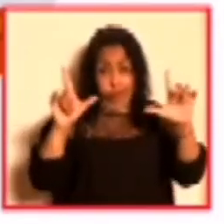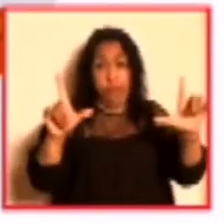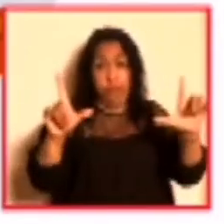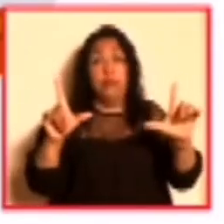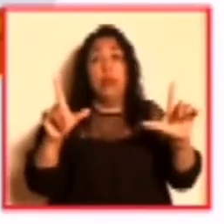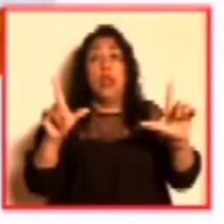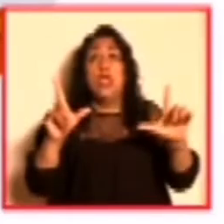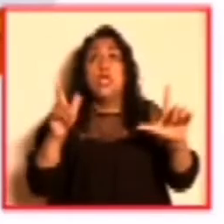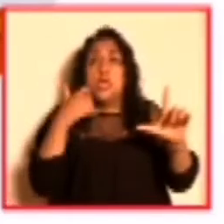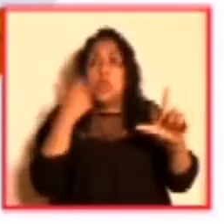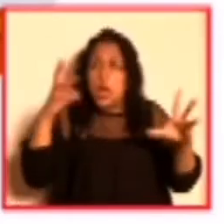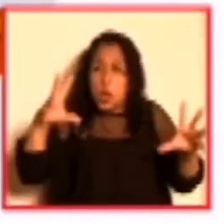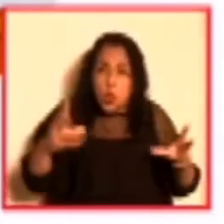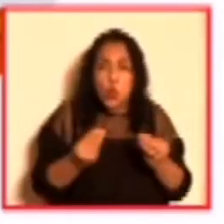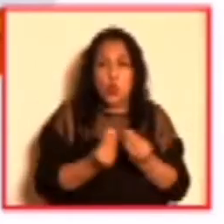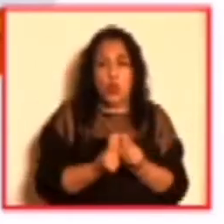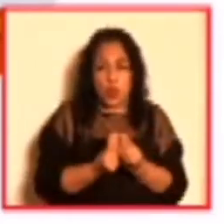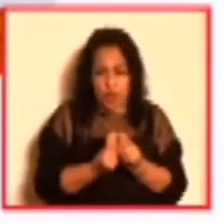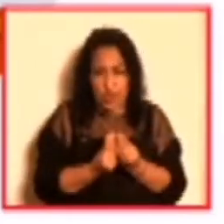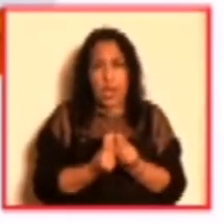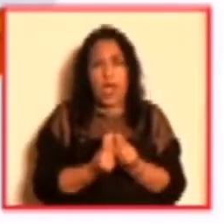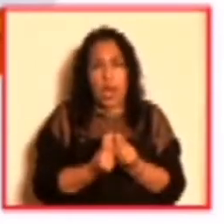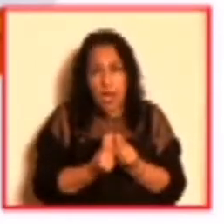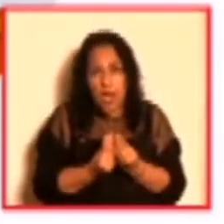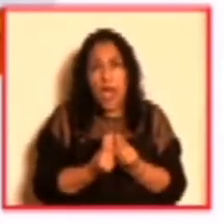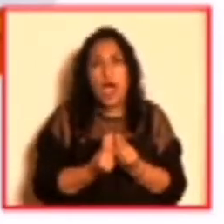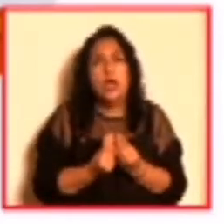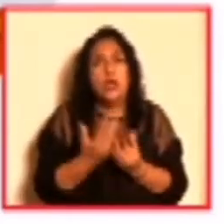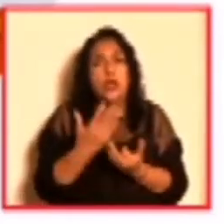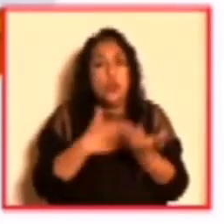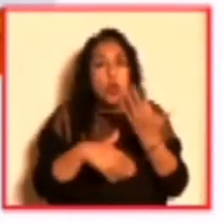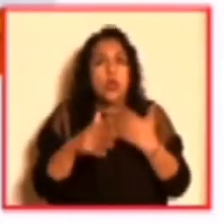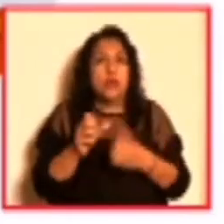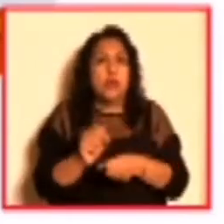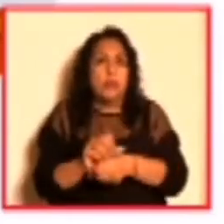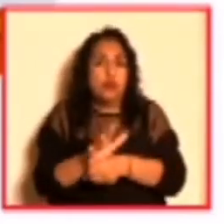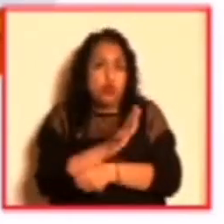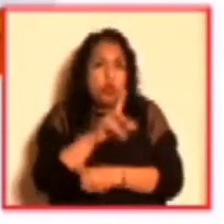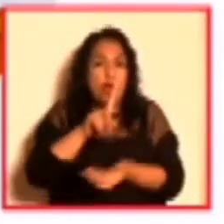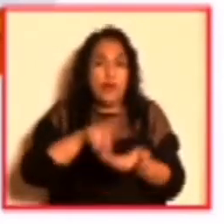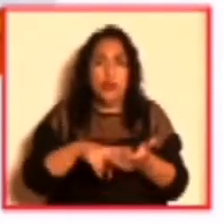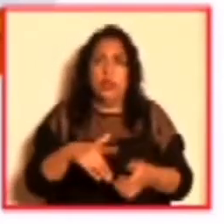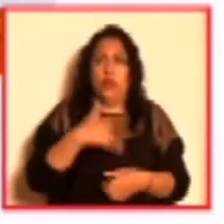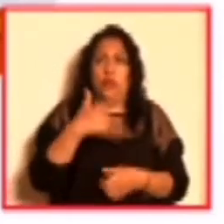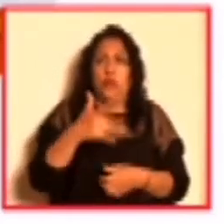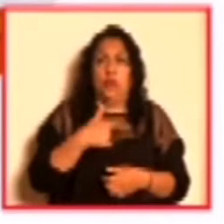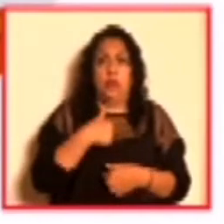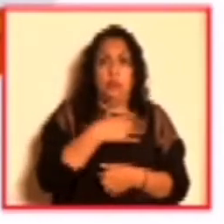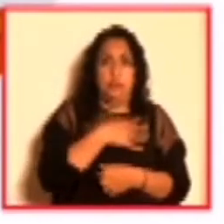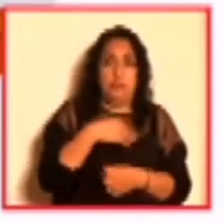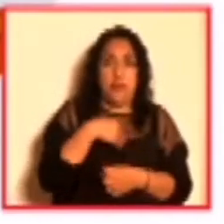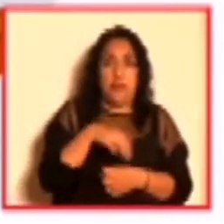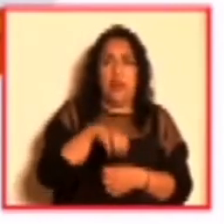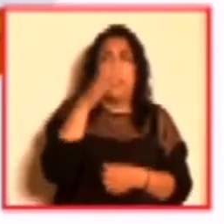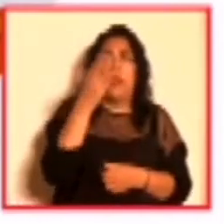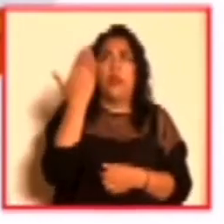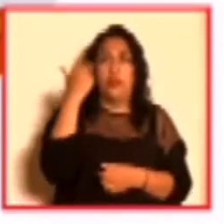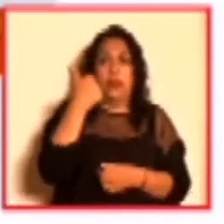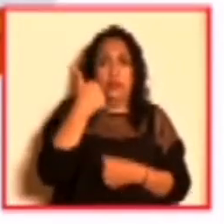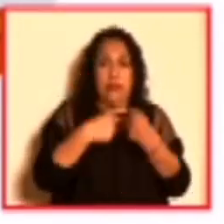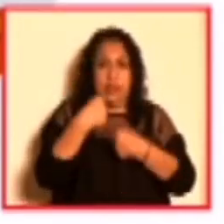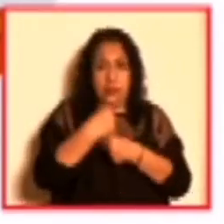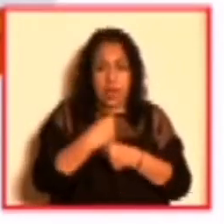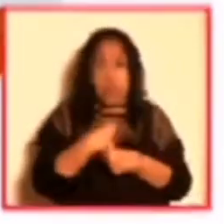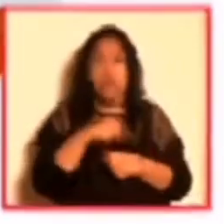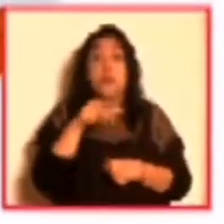de juntar y amortiguar todas esas emociones que hay entre mi hija, que cumplió en ese momento 6 años, y